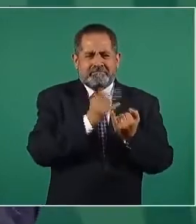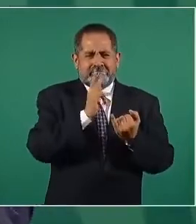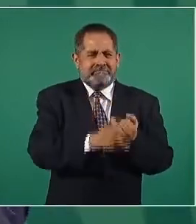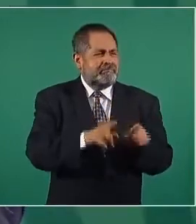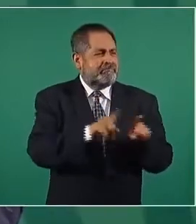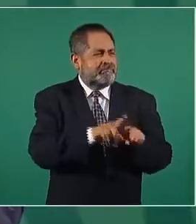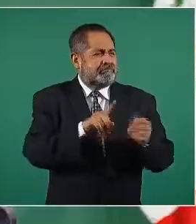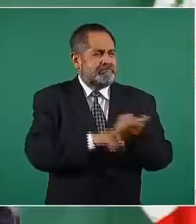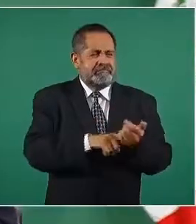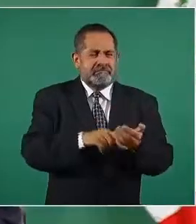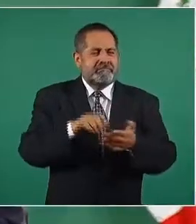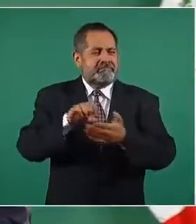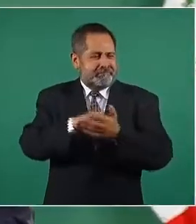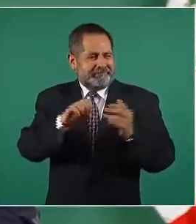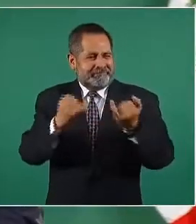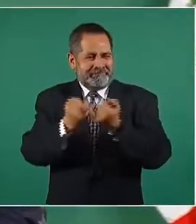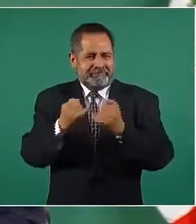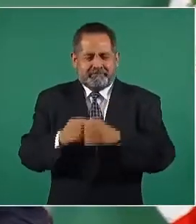y la Pepsi-Cola.